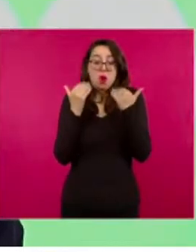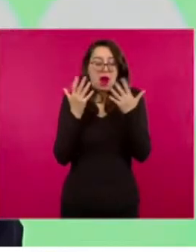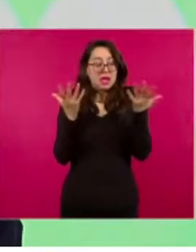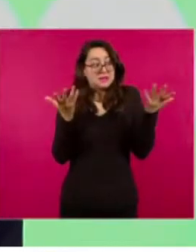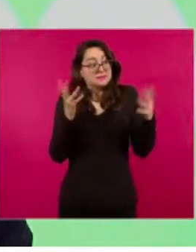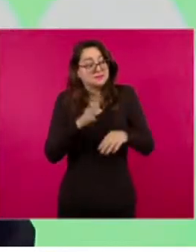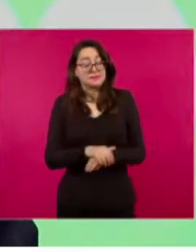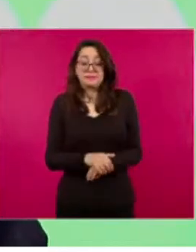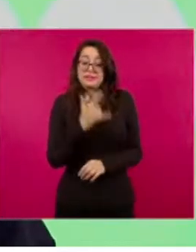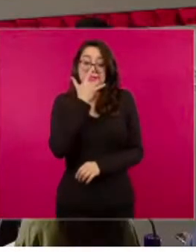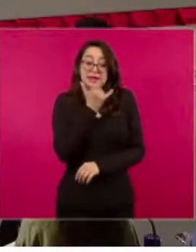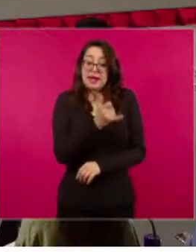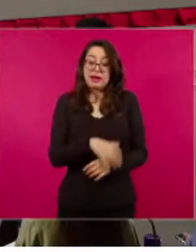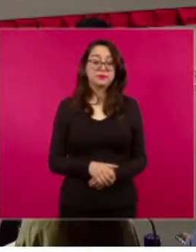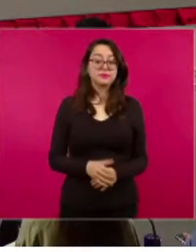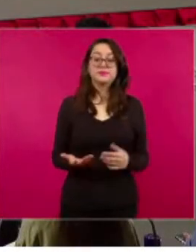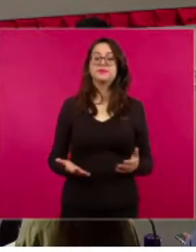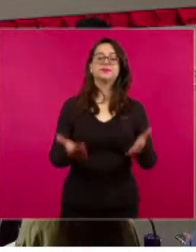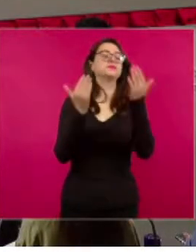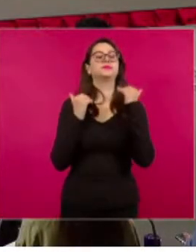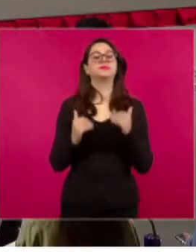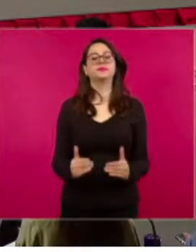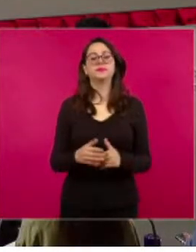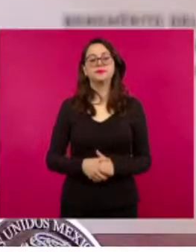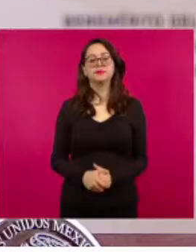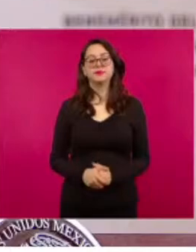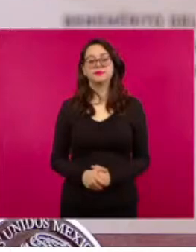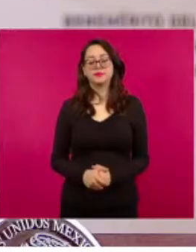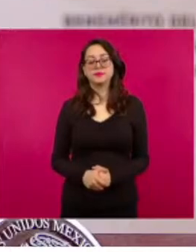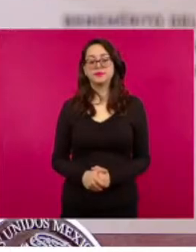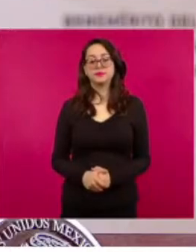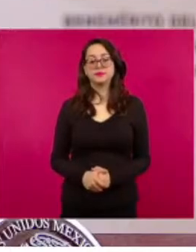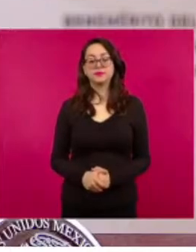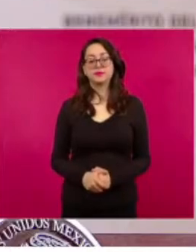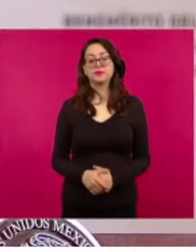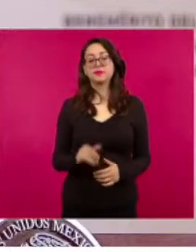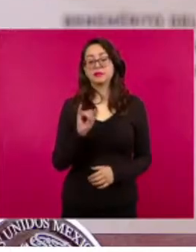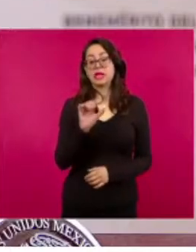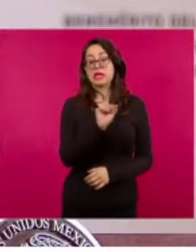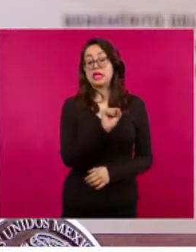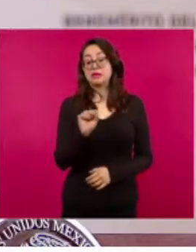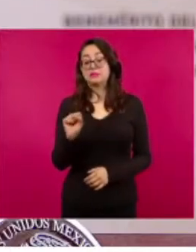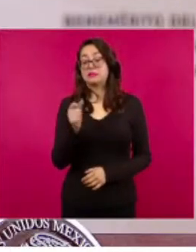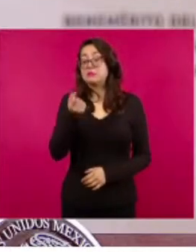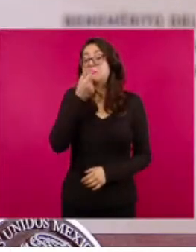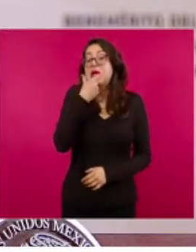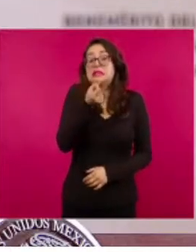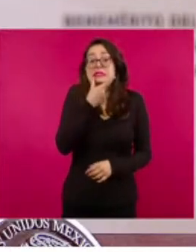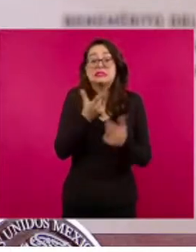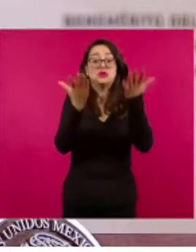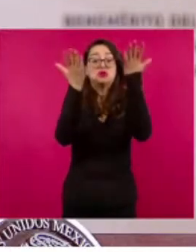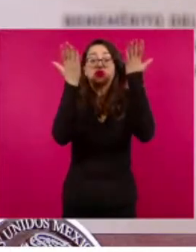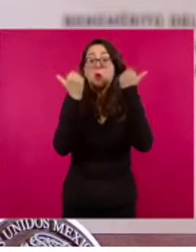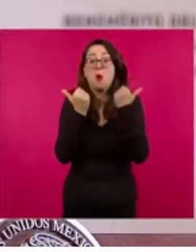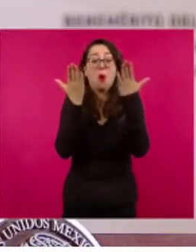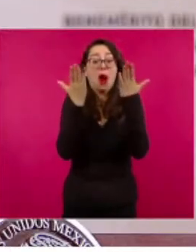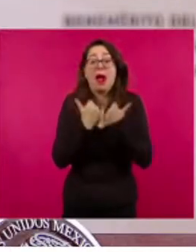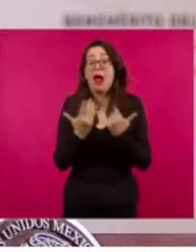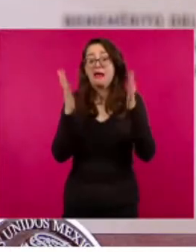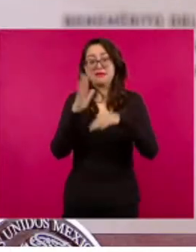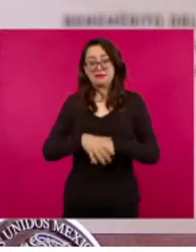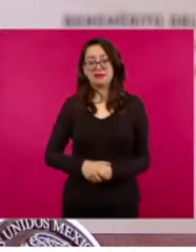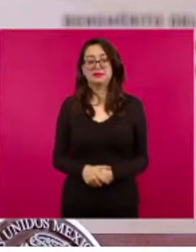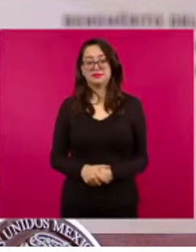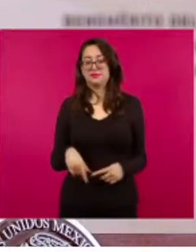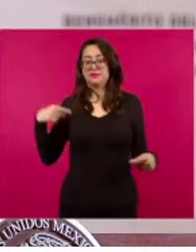dejamos. Pero vamos con la siguiente. Falso desabasto de medicamentos en el IMSS. Después de semanas de embestida mediática y